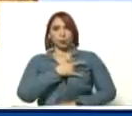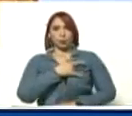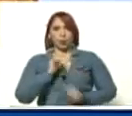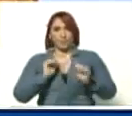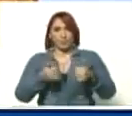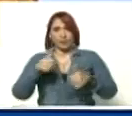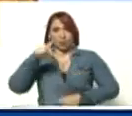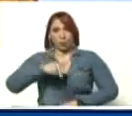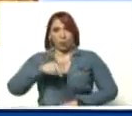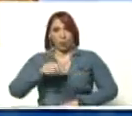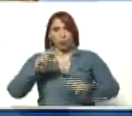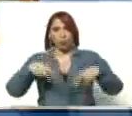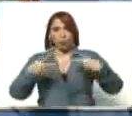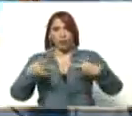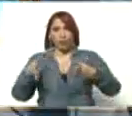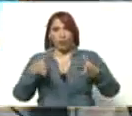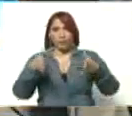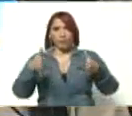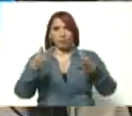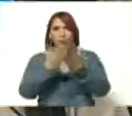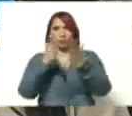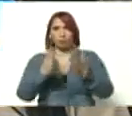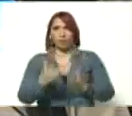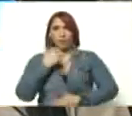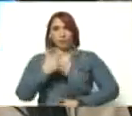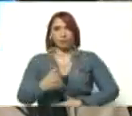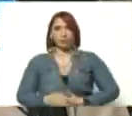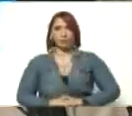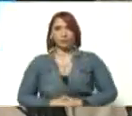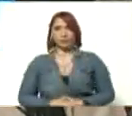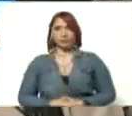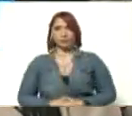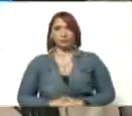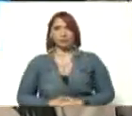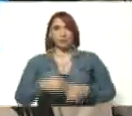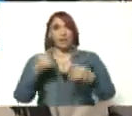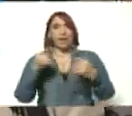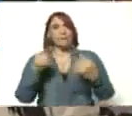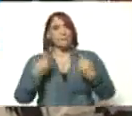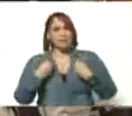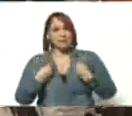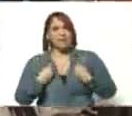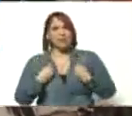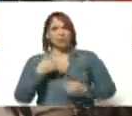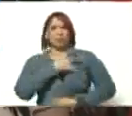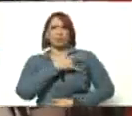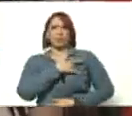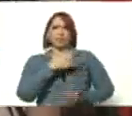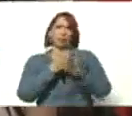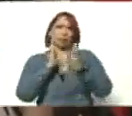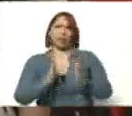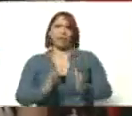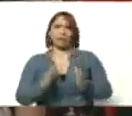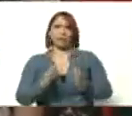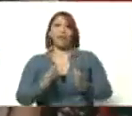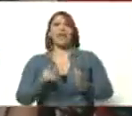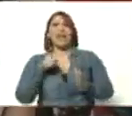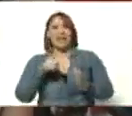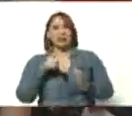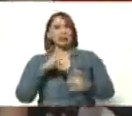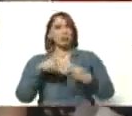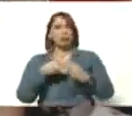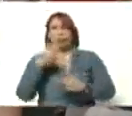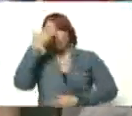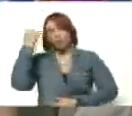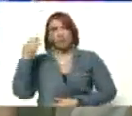nuevo camino los estudiantes. Yo le decía que la etapa de la universidad es una etapa que no se olvida nunca y que siempre